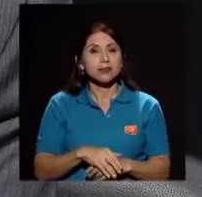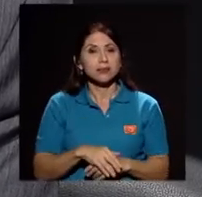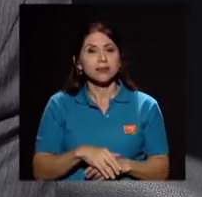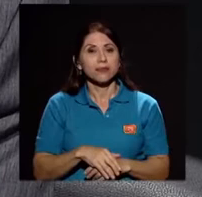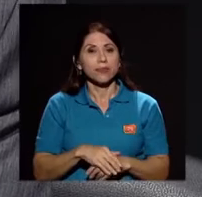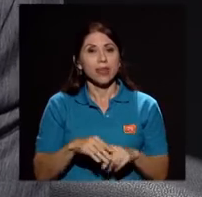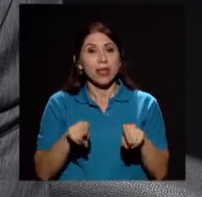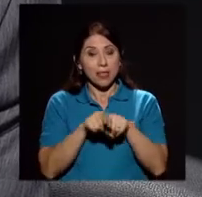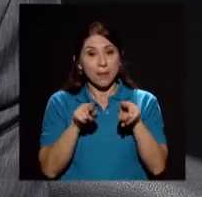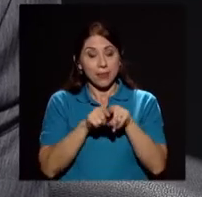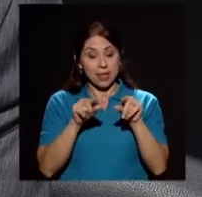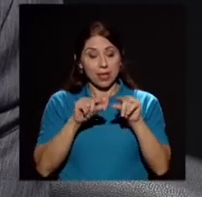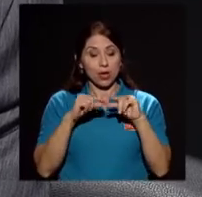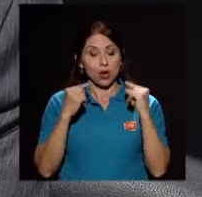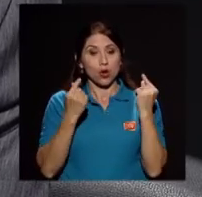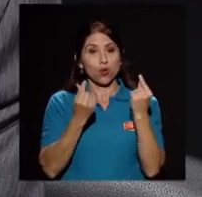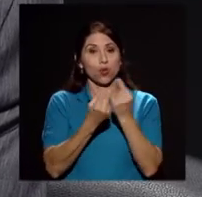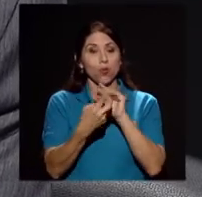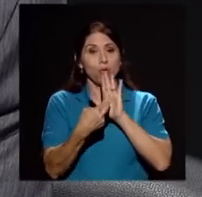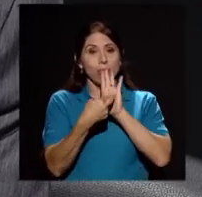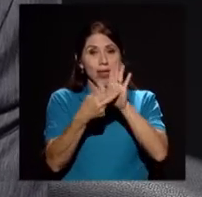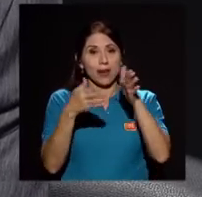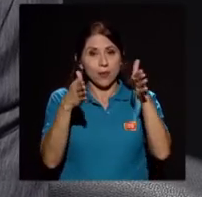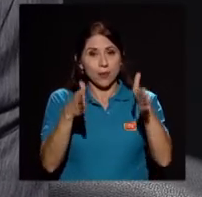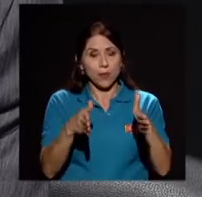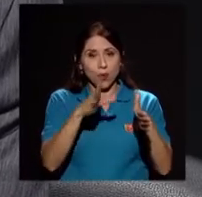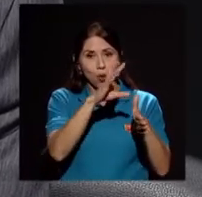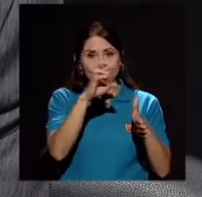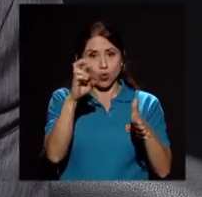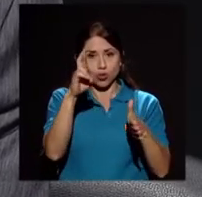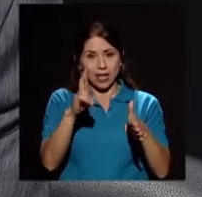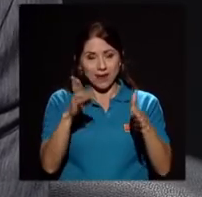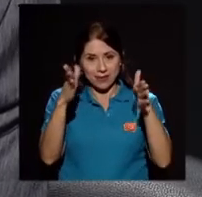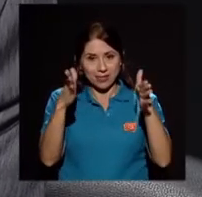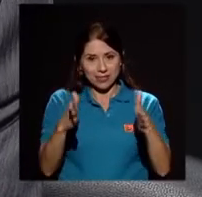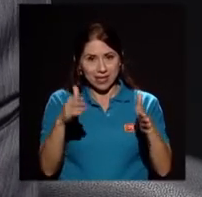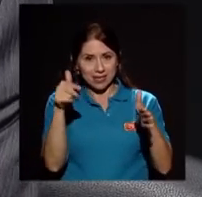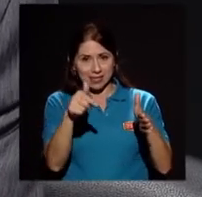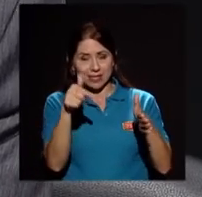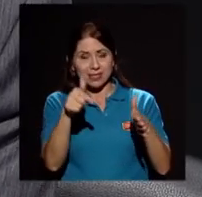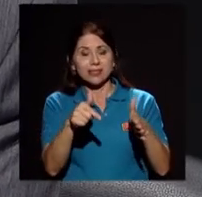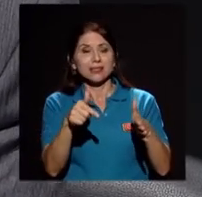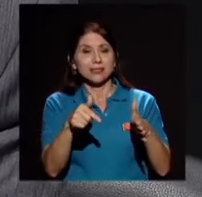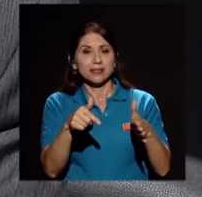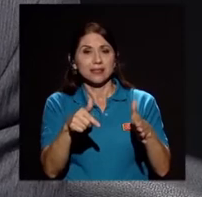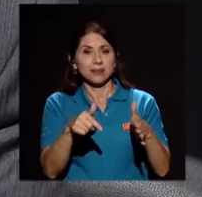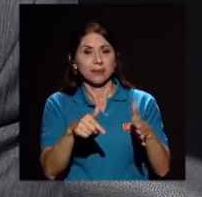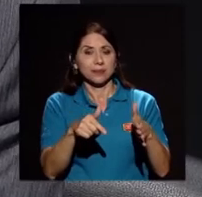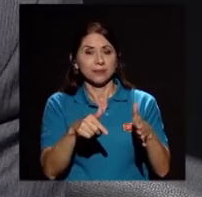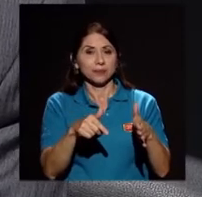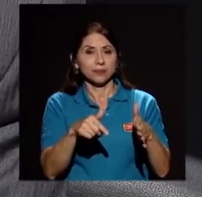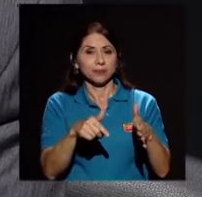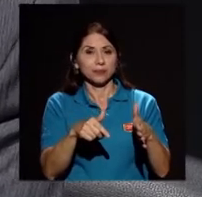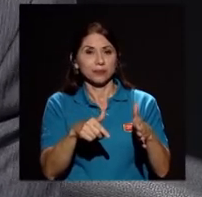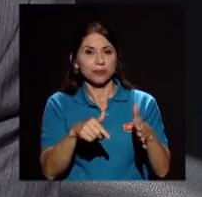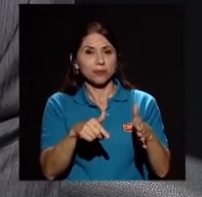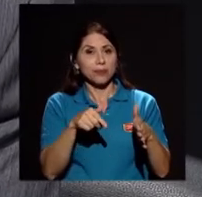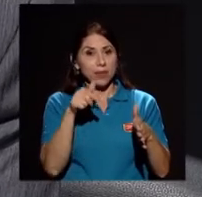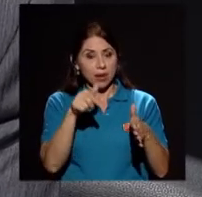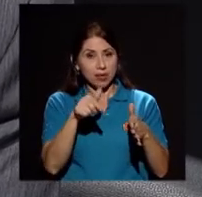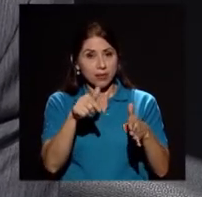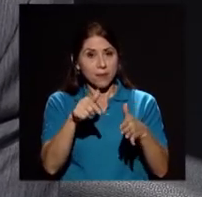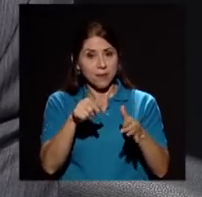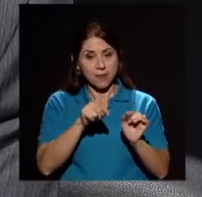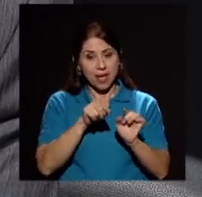se va a estar en que va a ser por el canciller